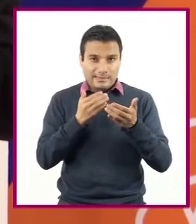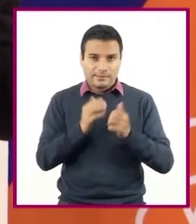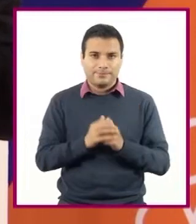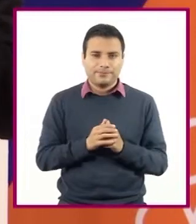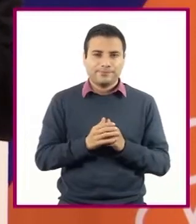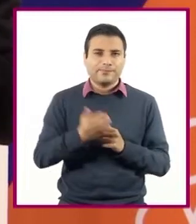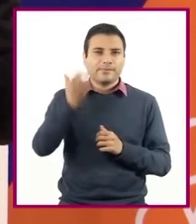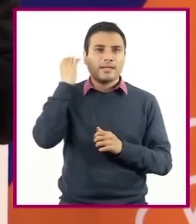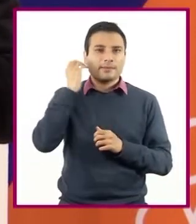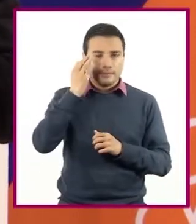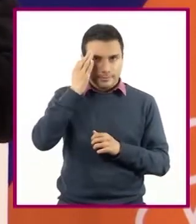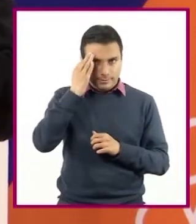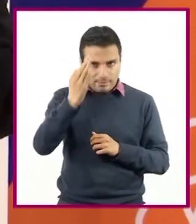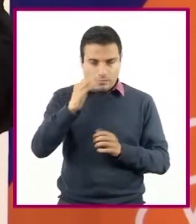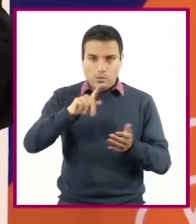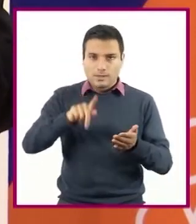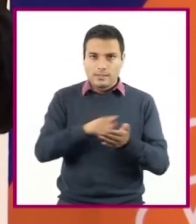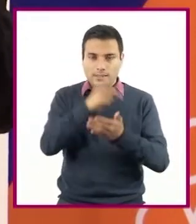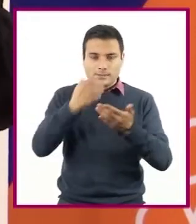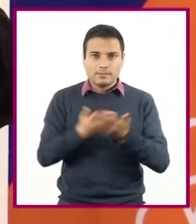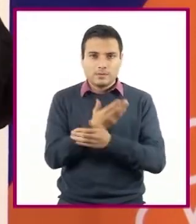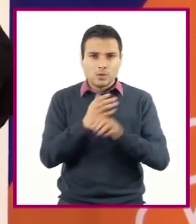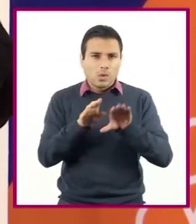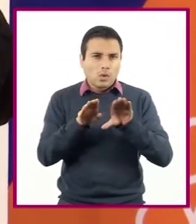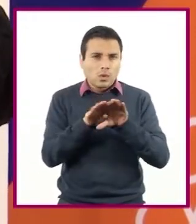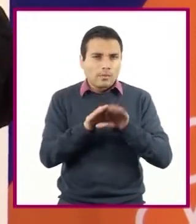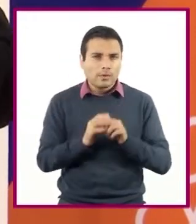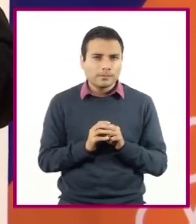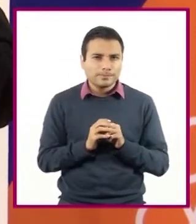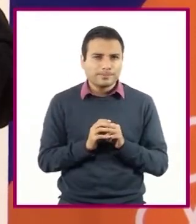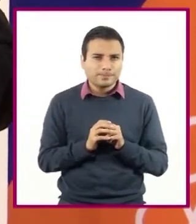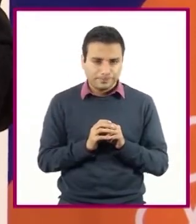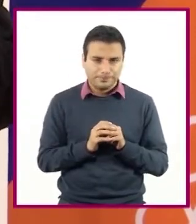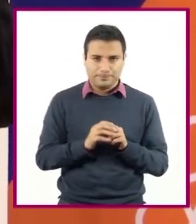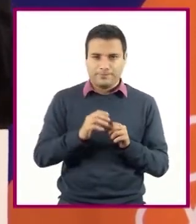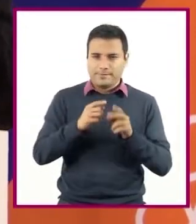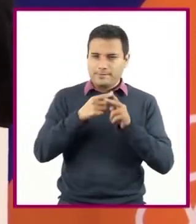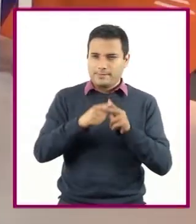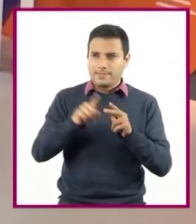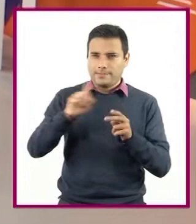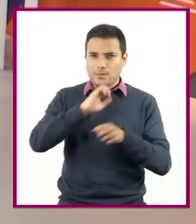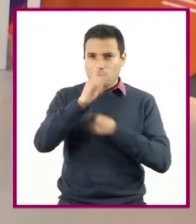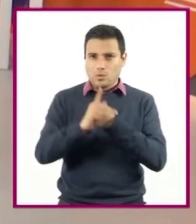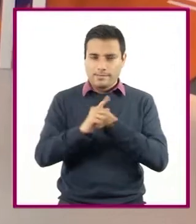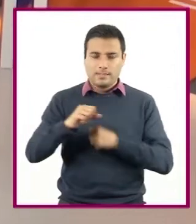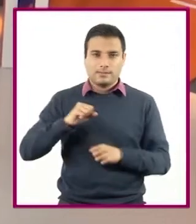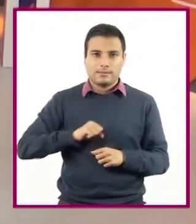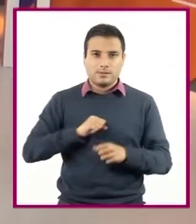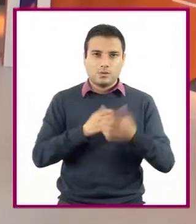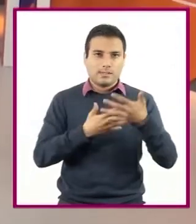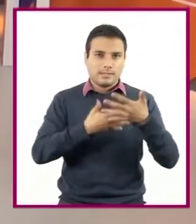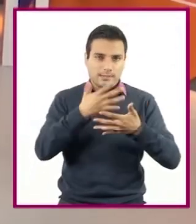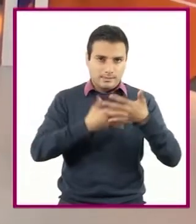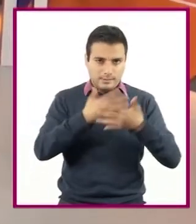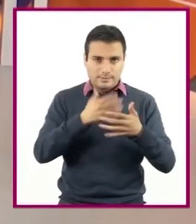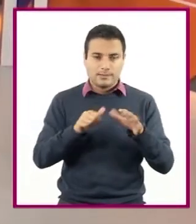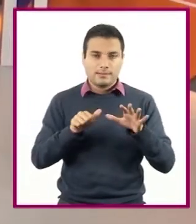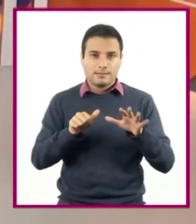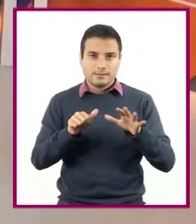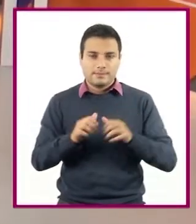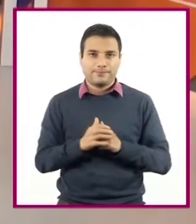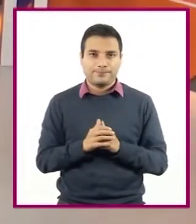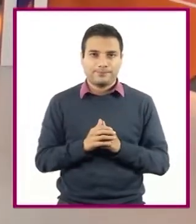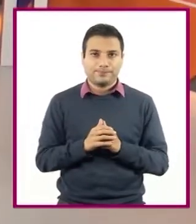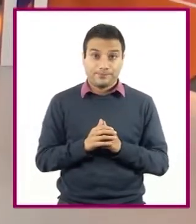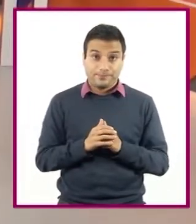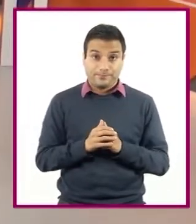época, el Renacimiento, ese movimiento cultural de Europa Occidental en los siglos XV y XVI. Los